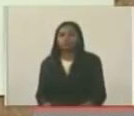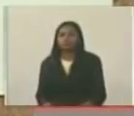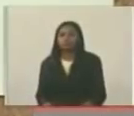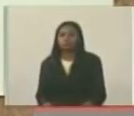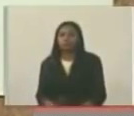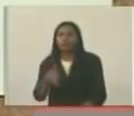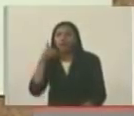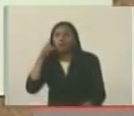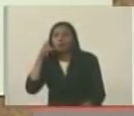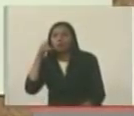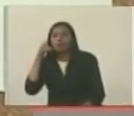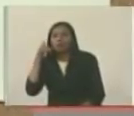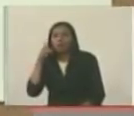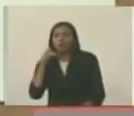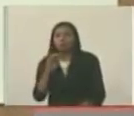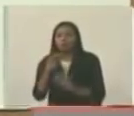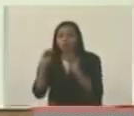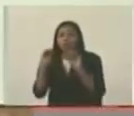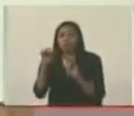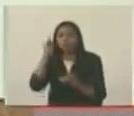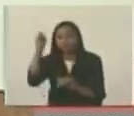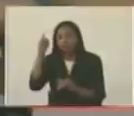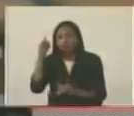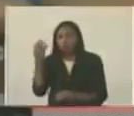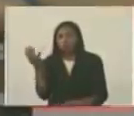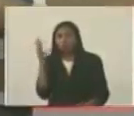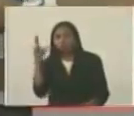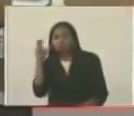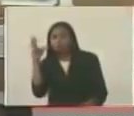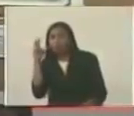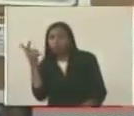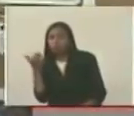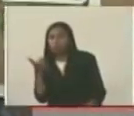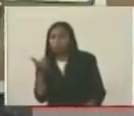¿Aló, aló, aló, aló? Compañero Yaracuy, ¿me escuchan?